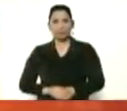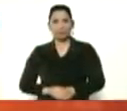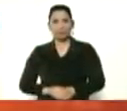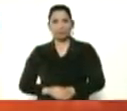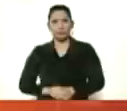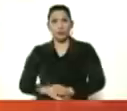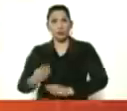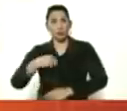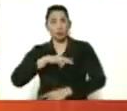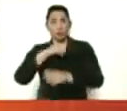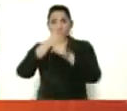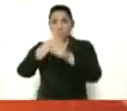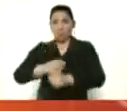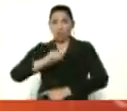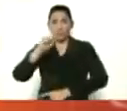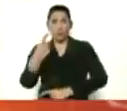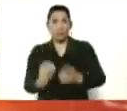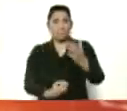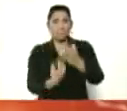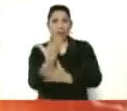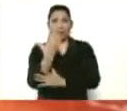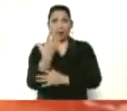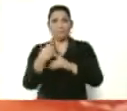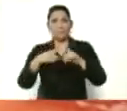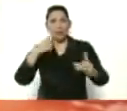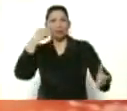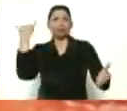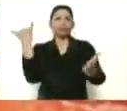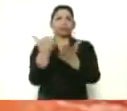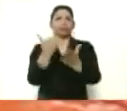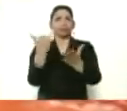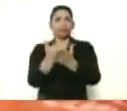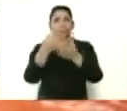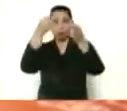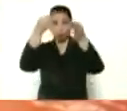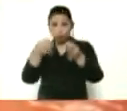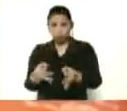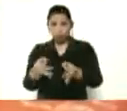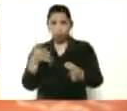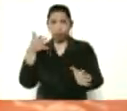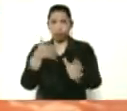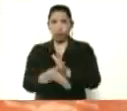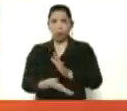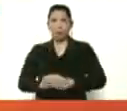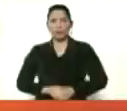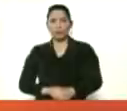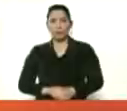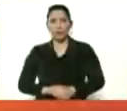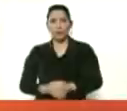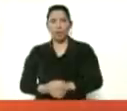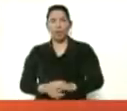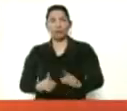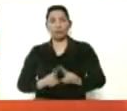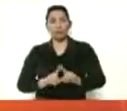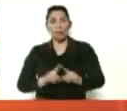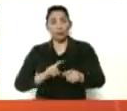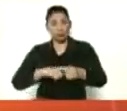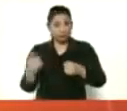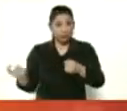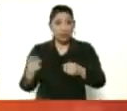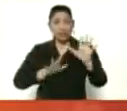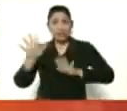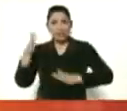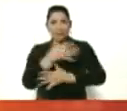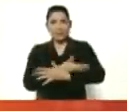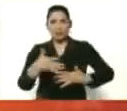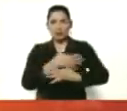bueno, estamos esperando el 1 de mayo para ver el efecto real de la retirada de 15 millones de barriles que se va a dar